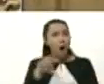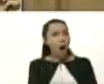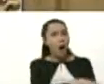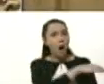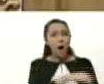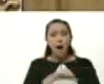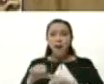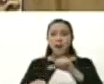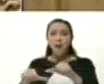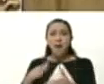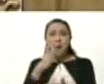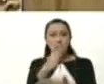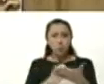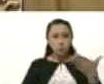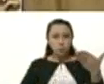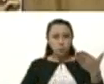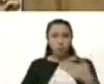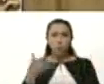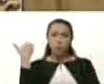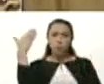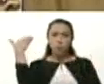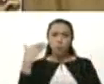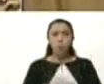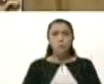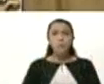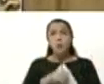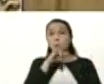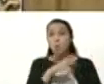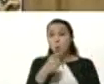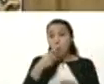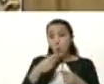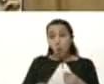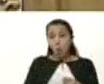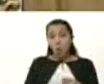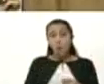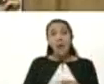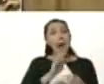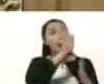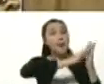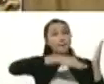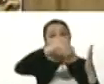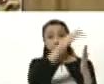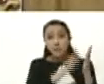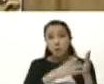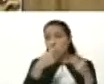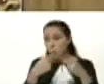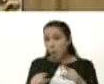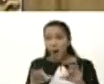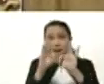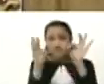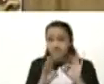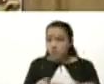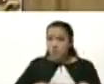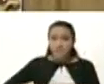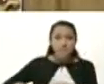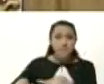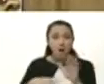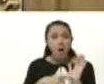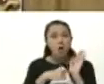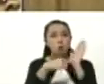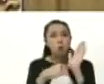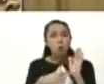siglo. Pero hay otra historia que está en las paredes y está en el musgo. Te juro que de